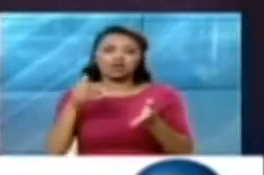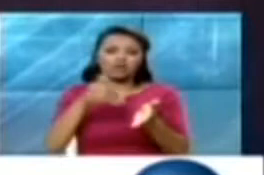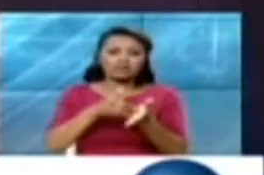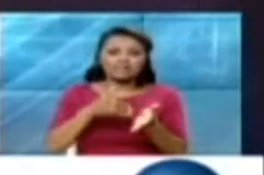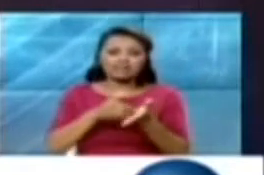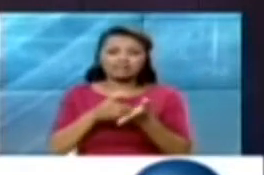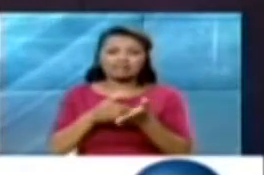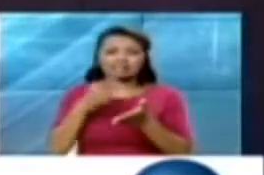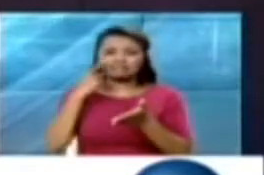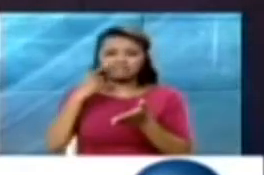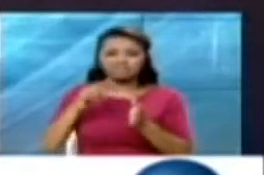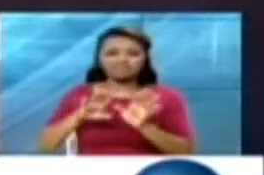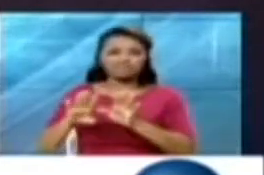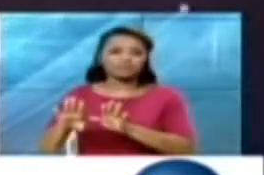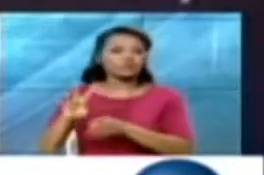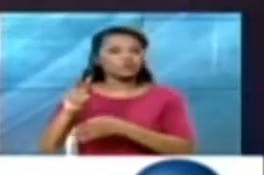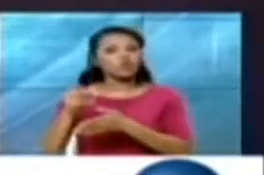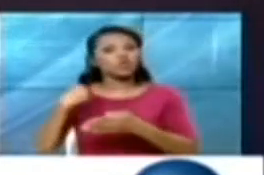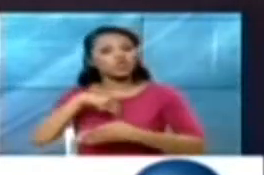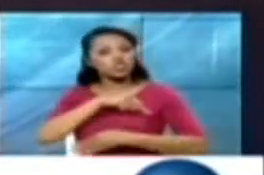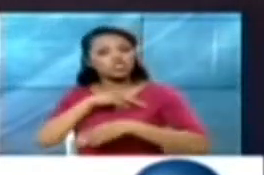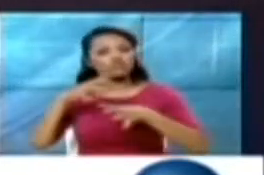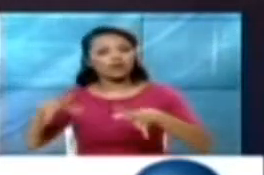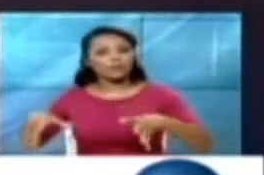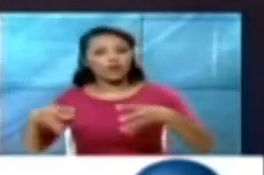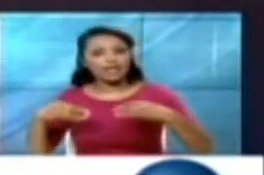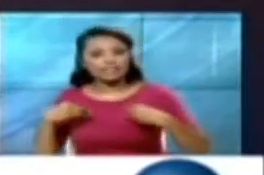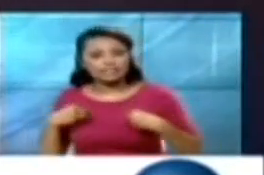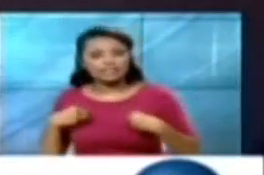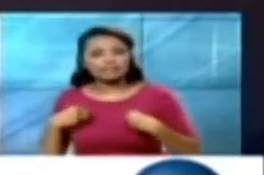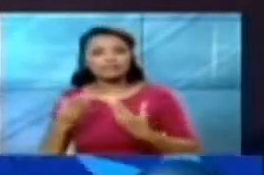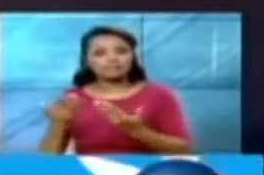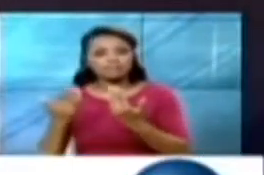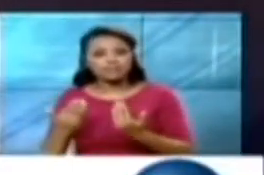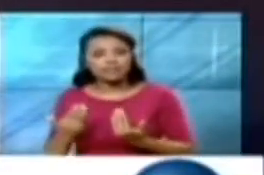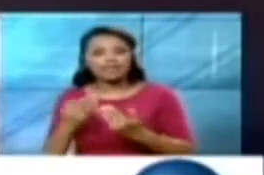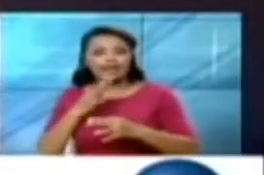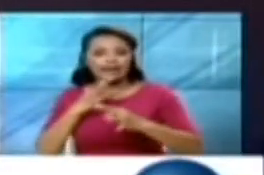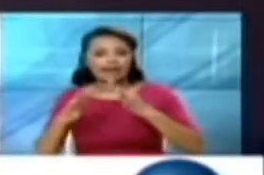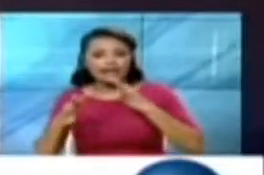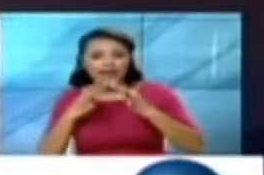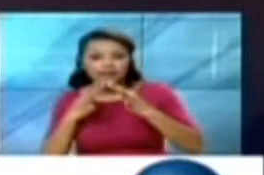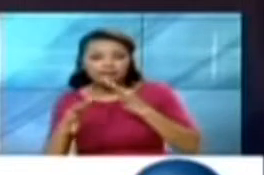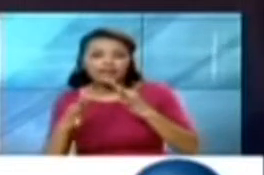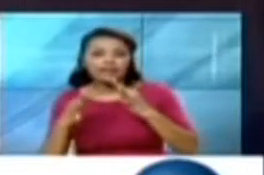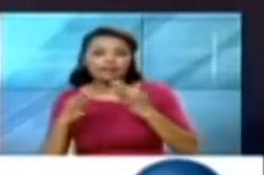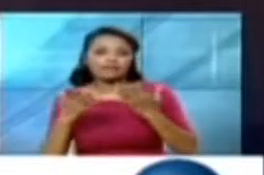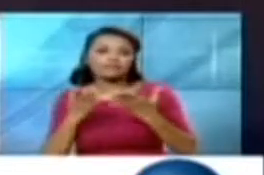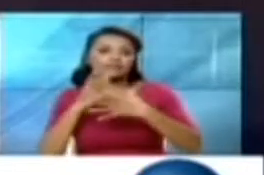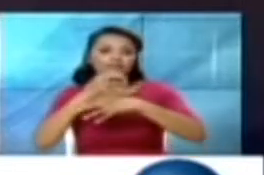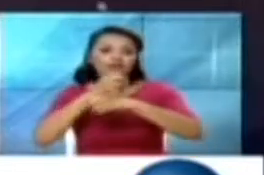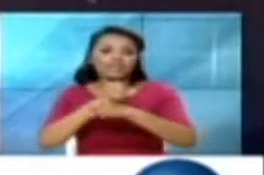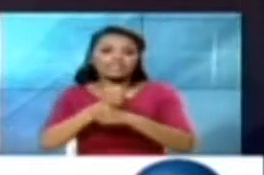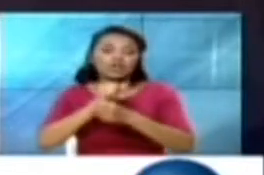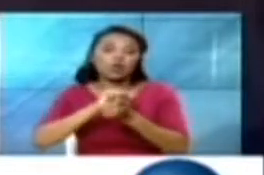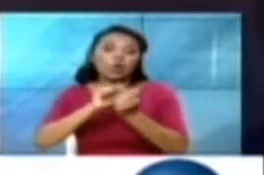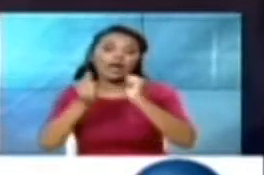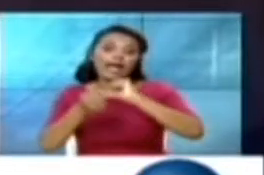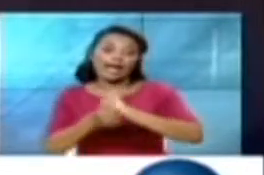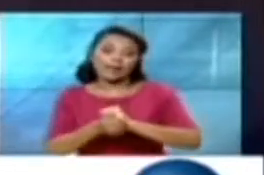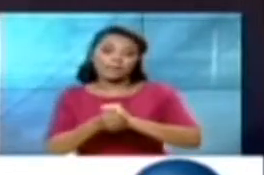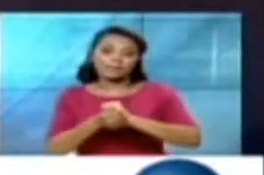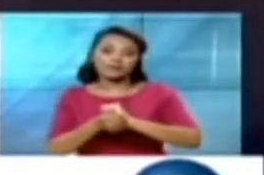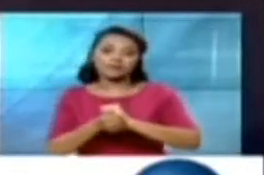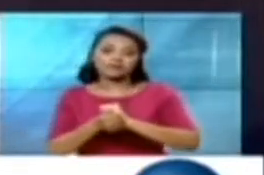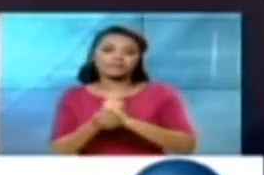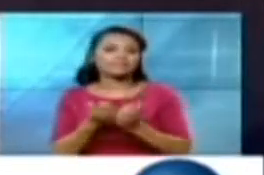discriminados. Junto a ellos y a la comunidad educativa transformaremos el currículum. ¿Para